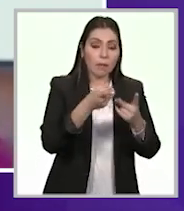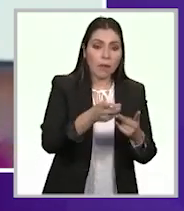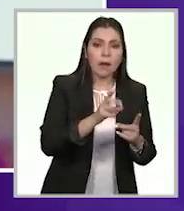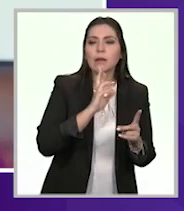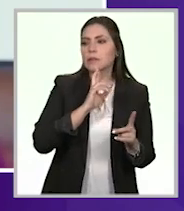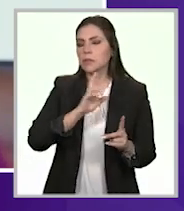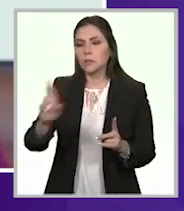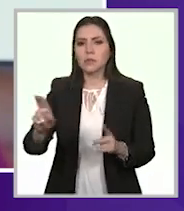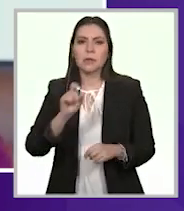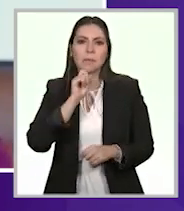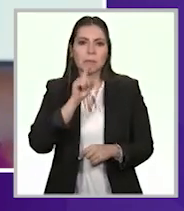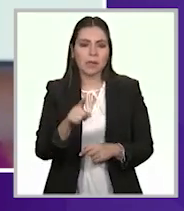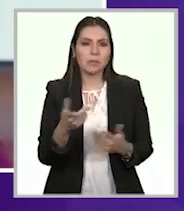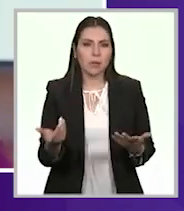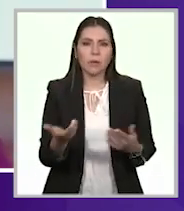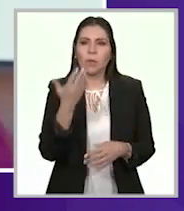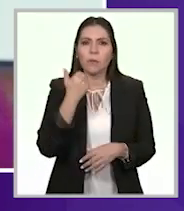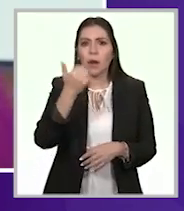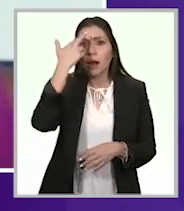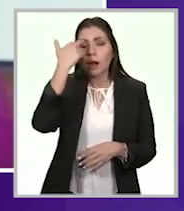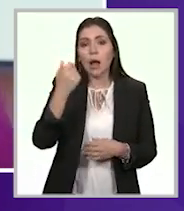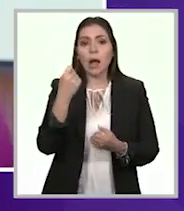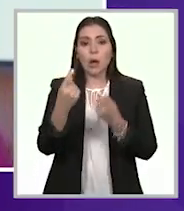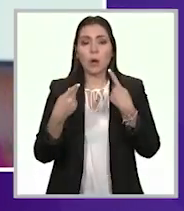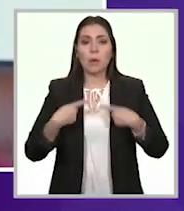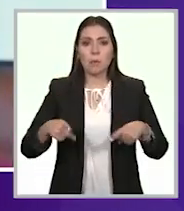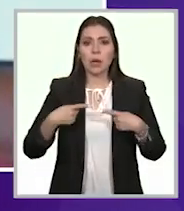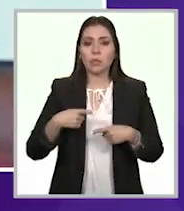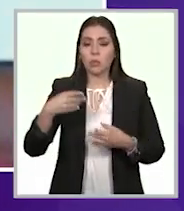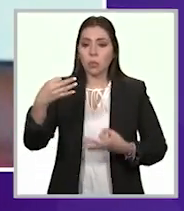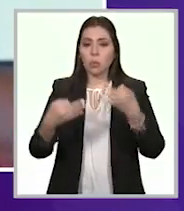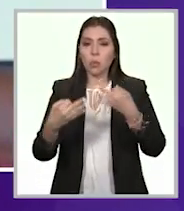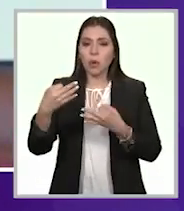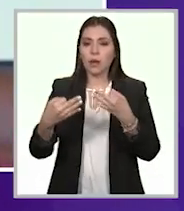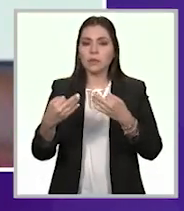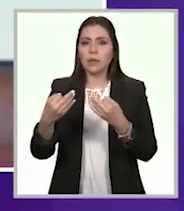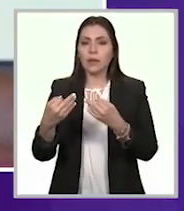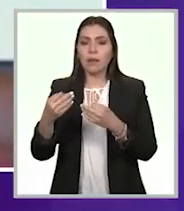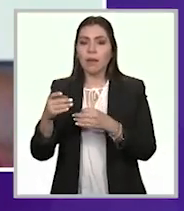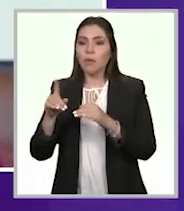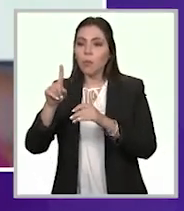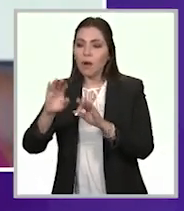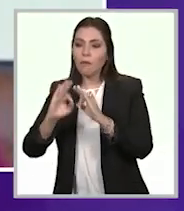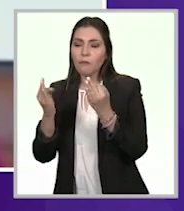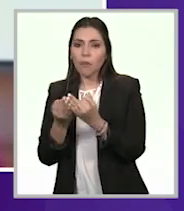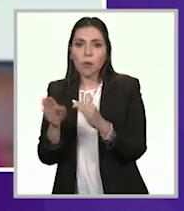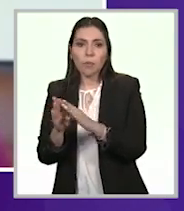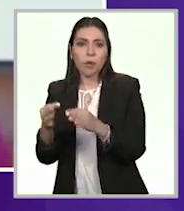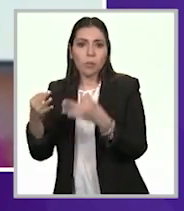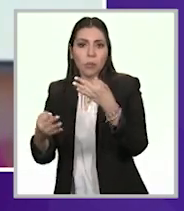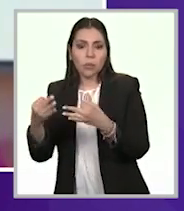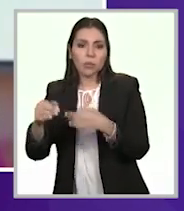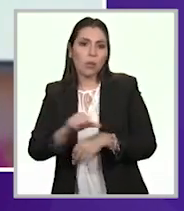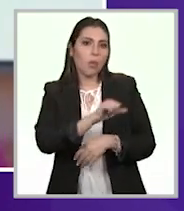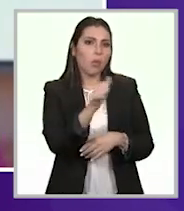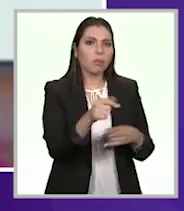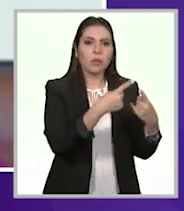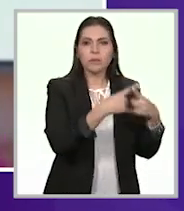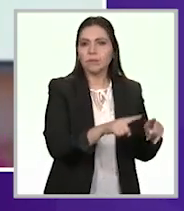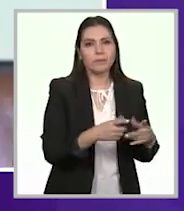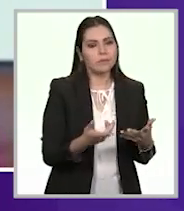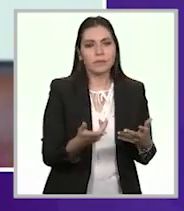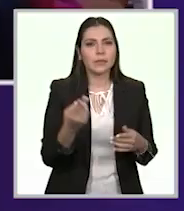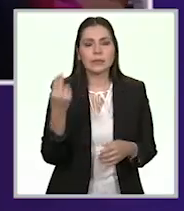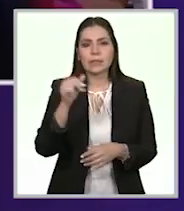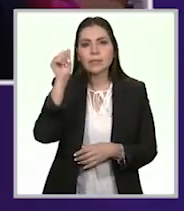mismas respuestas. No se justificaría de por qué a unas personas resolverles de alguna manera y por qué a otras personas no. Entonces, por